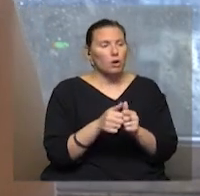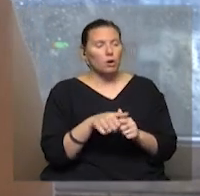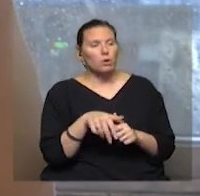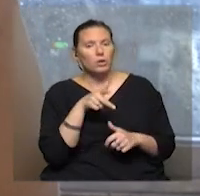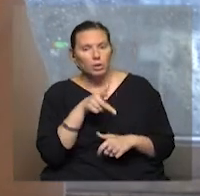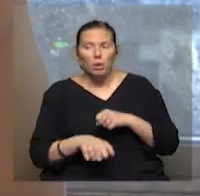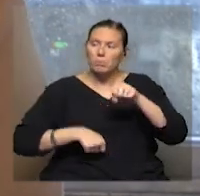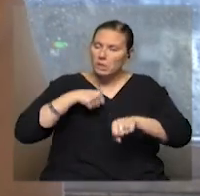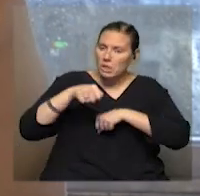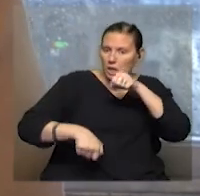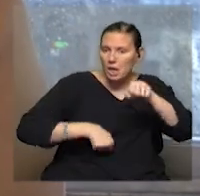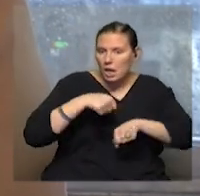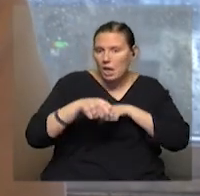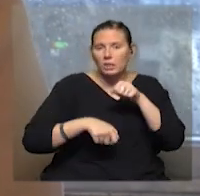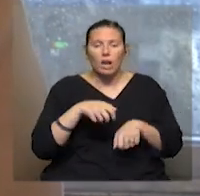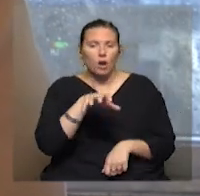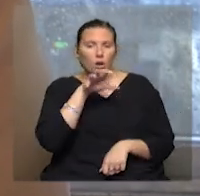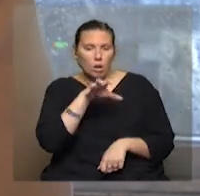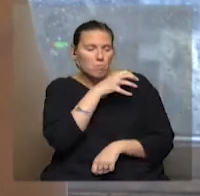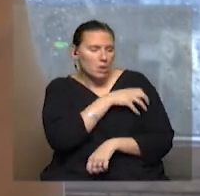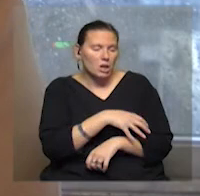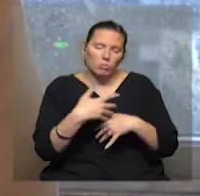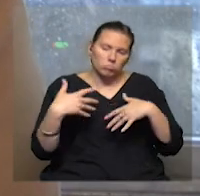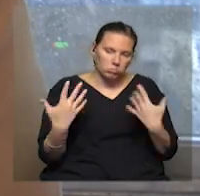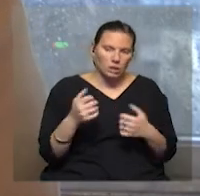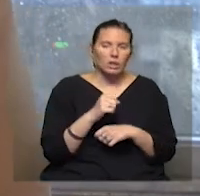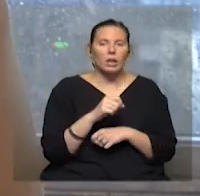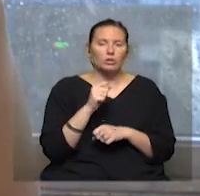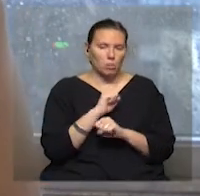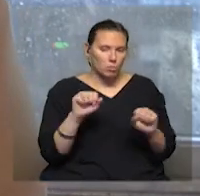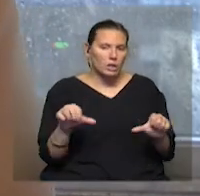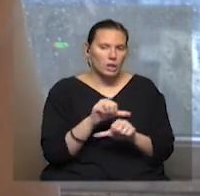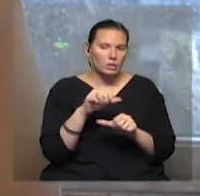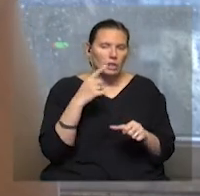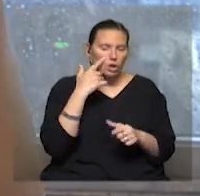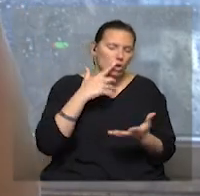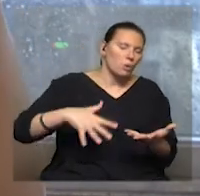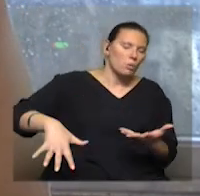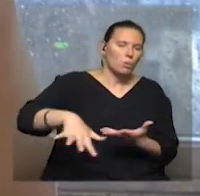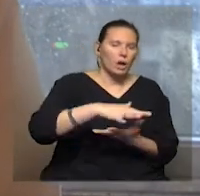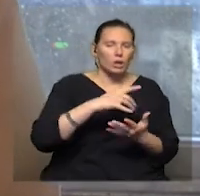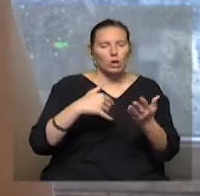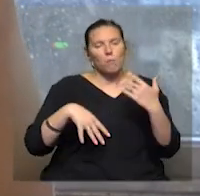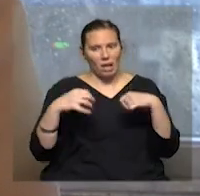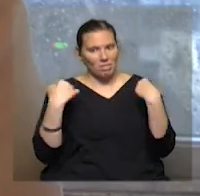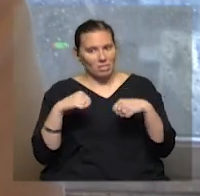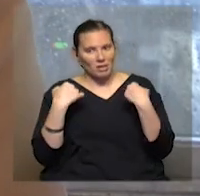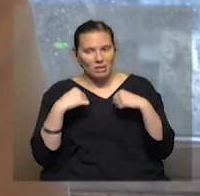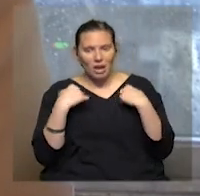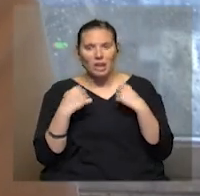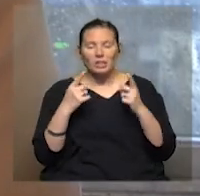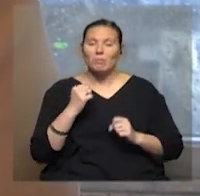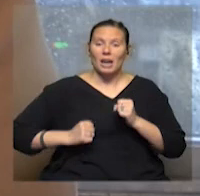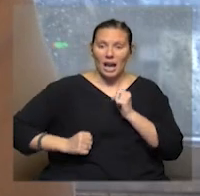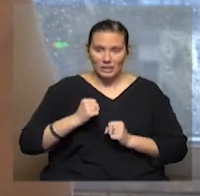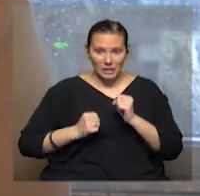en bicicleta, con la mascota, como quieran. Esos 5K se cumplen fácil y se recorre todo el barrio. Después, para los que están un poco más entrenados, inclusive para los